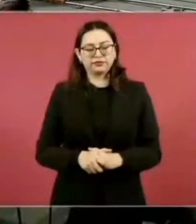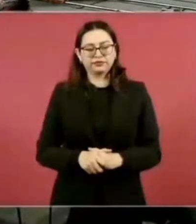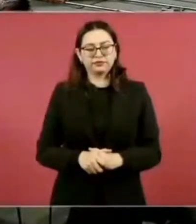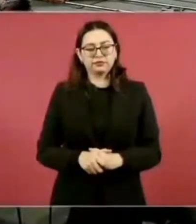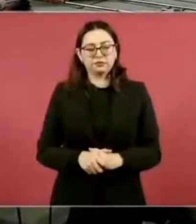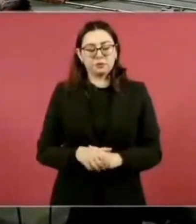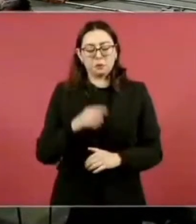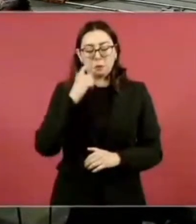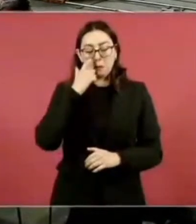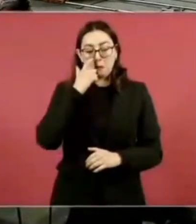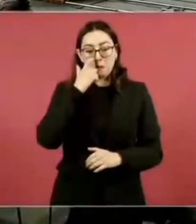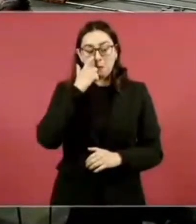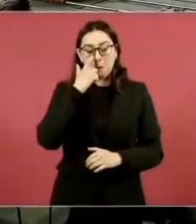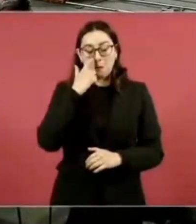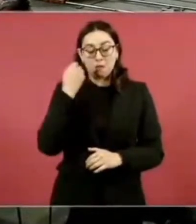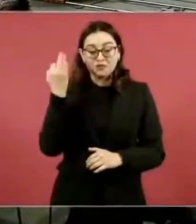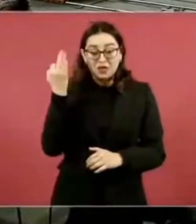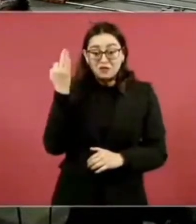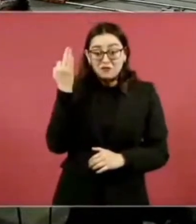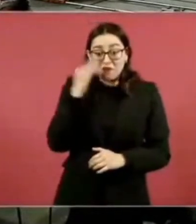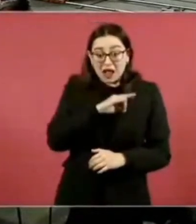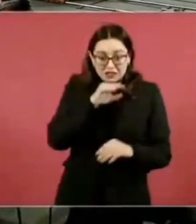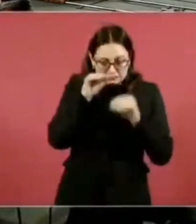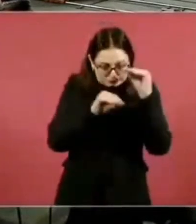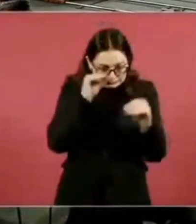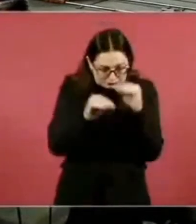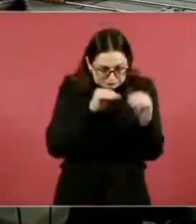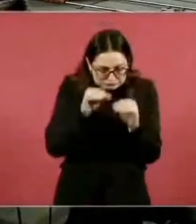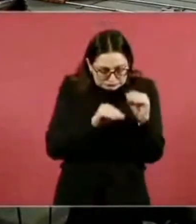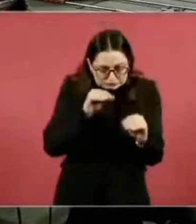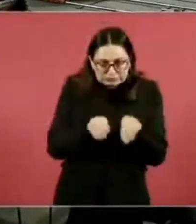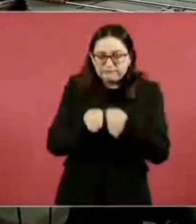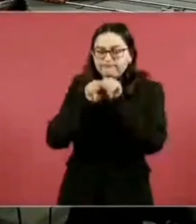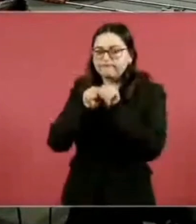imagínese esto, ¿no? Falsificar todo esto,